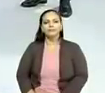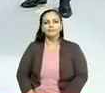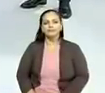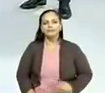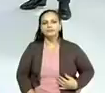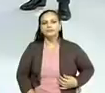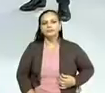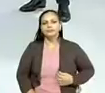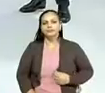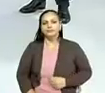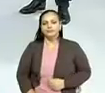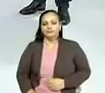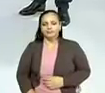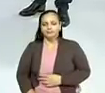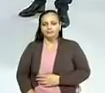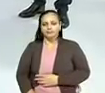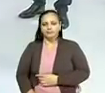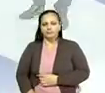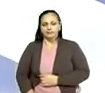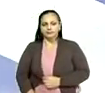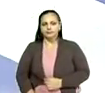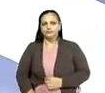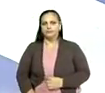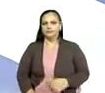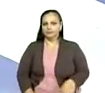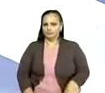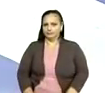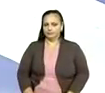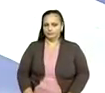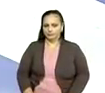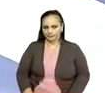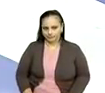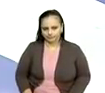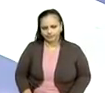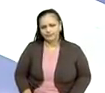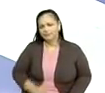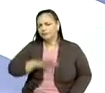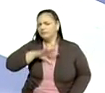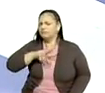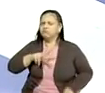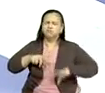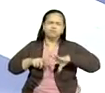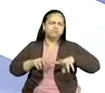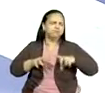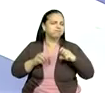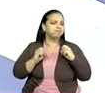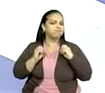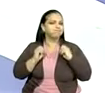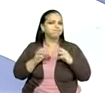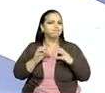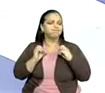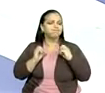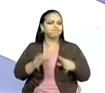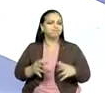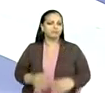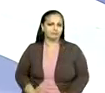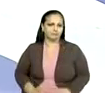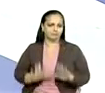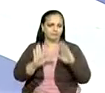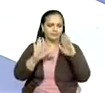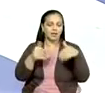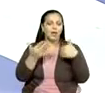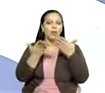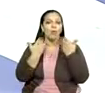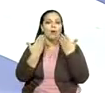Otra situación preocupante, el AMPA quiere seguir haciendo de las suyas. Delincuentes se llevan más